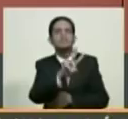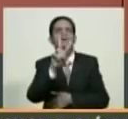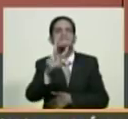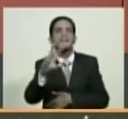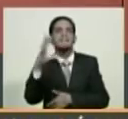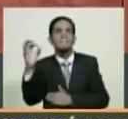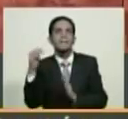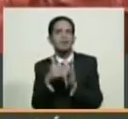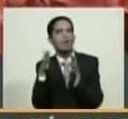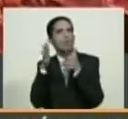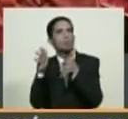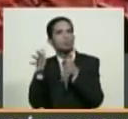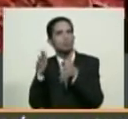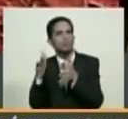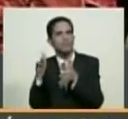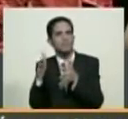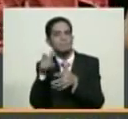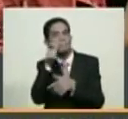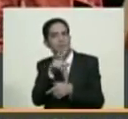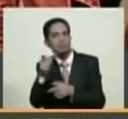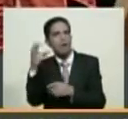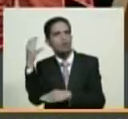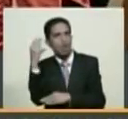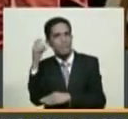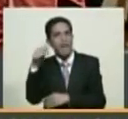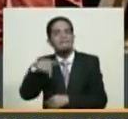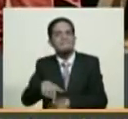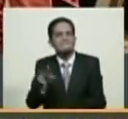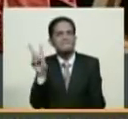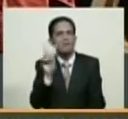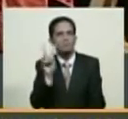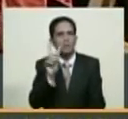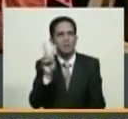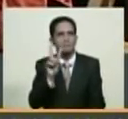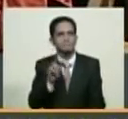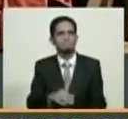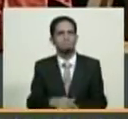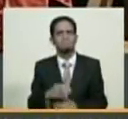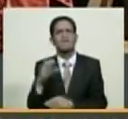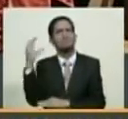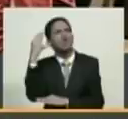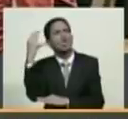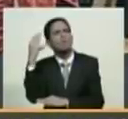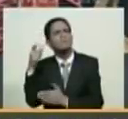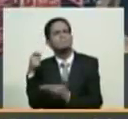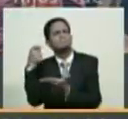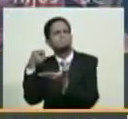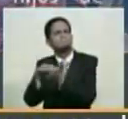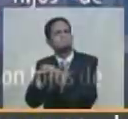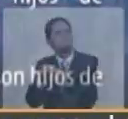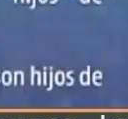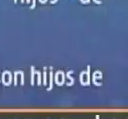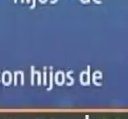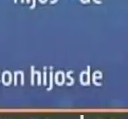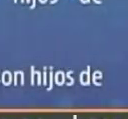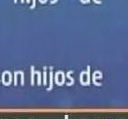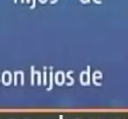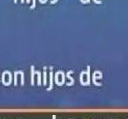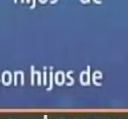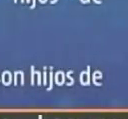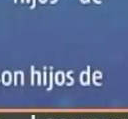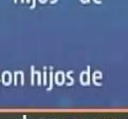11.220.000 consultas a colombianas y colombianos en Venezuela. En Colombia, una consulta, se los dije antes, cuesta $30.